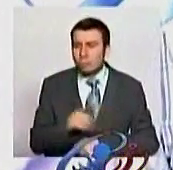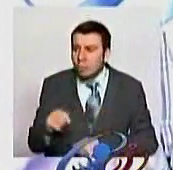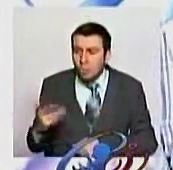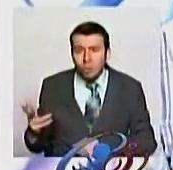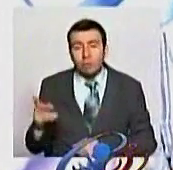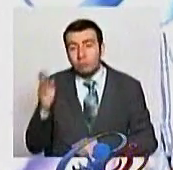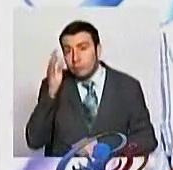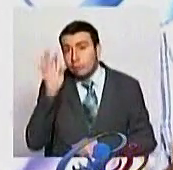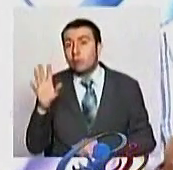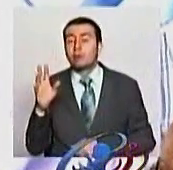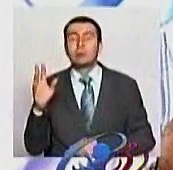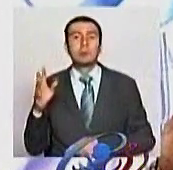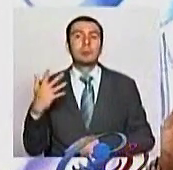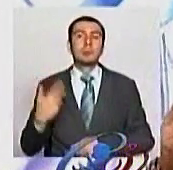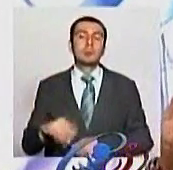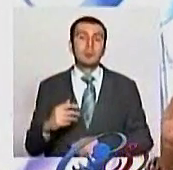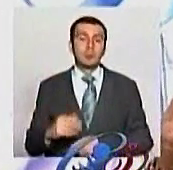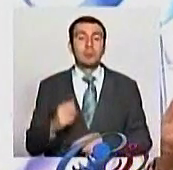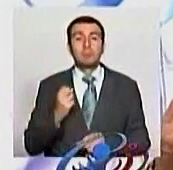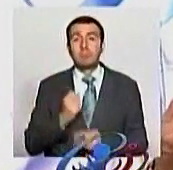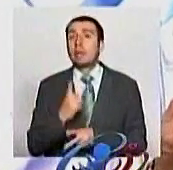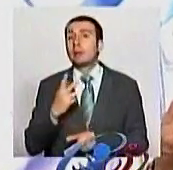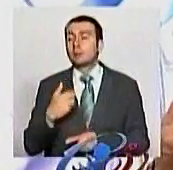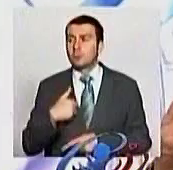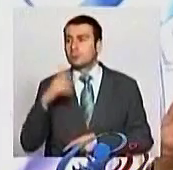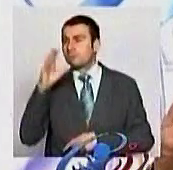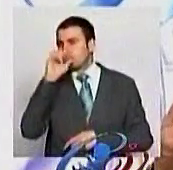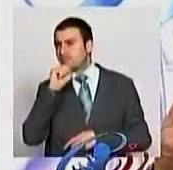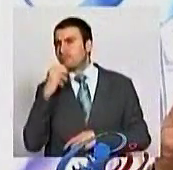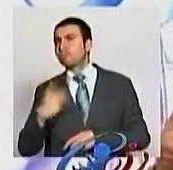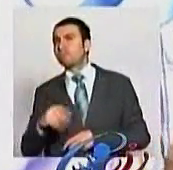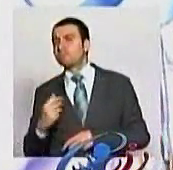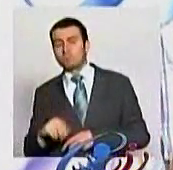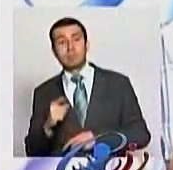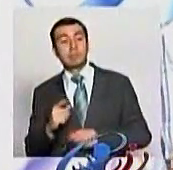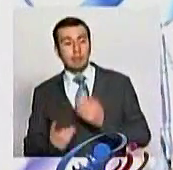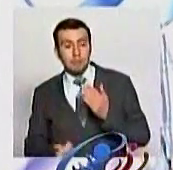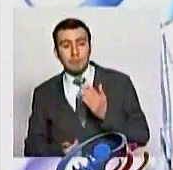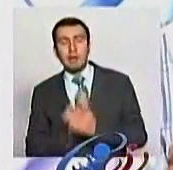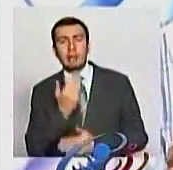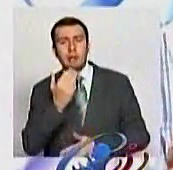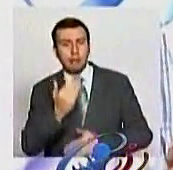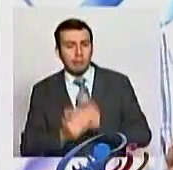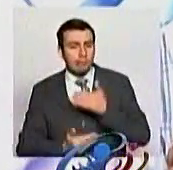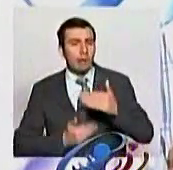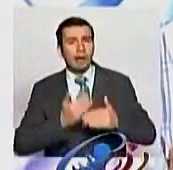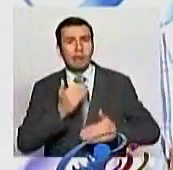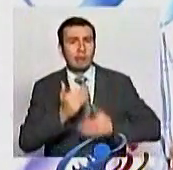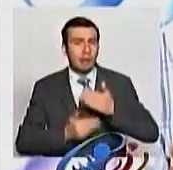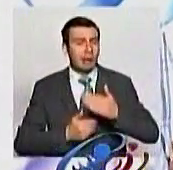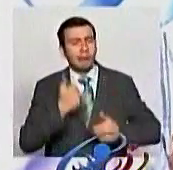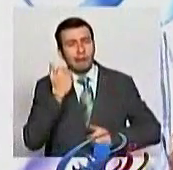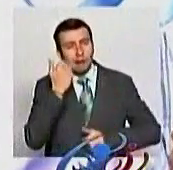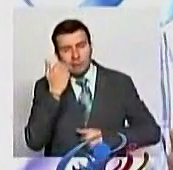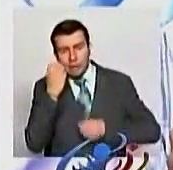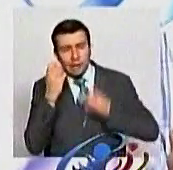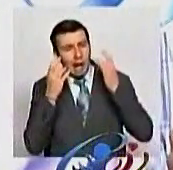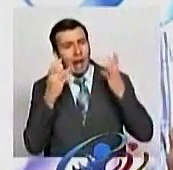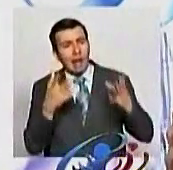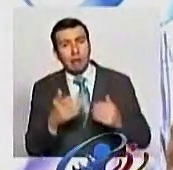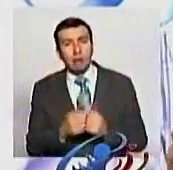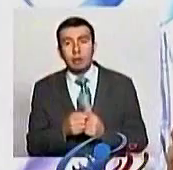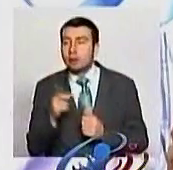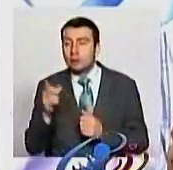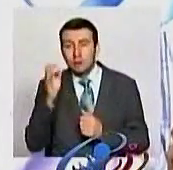de alarmas para nosotros darnos cuenta que están haciendo una enfermedad cardiovascular. ¿Cuáles pueden ser